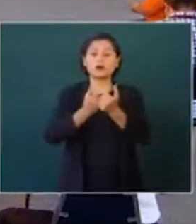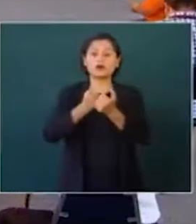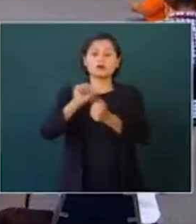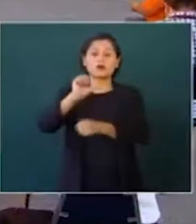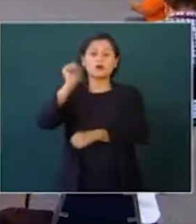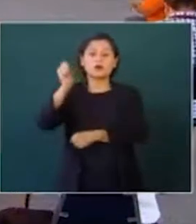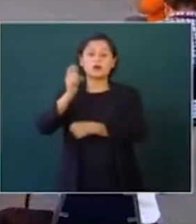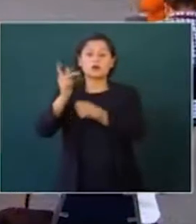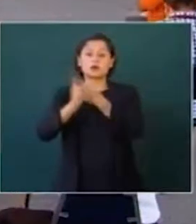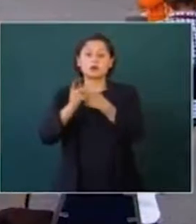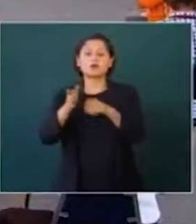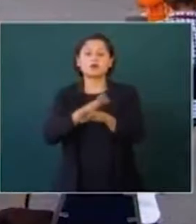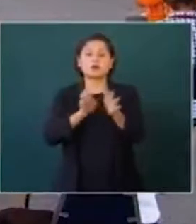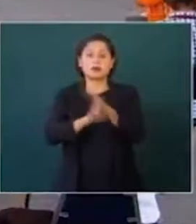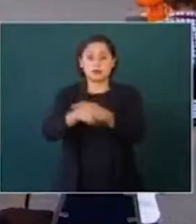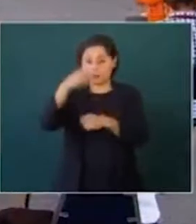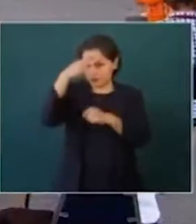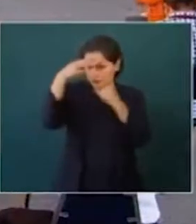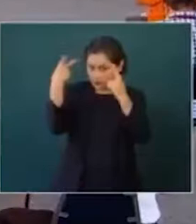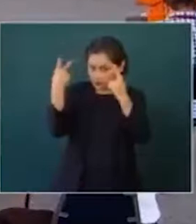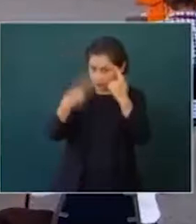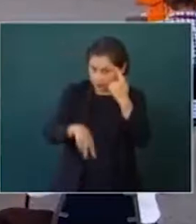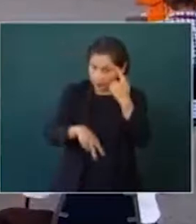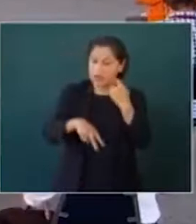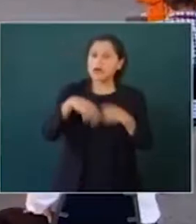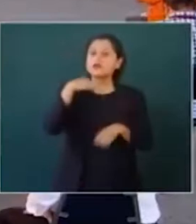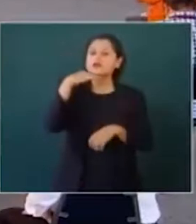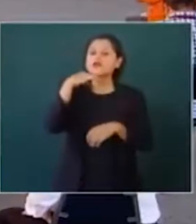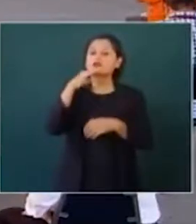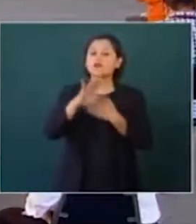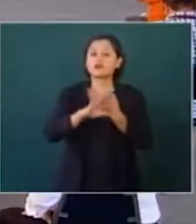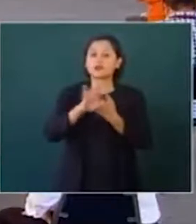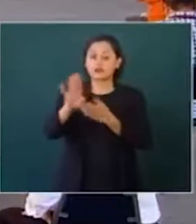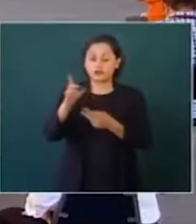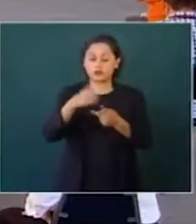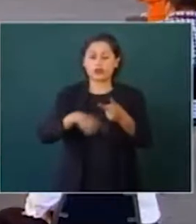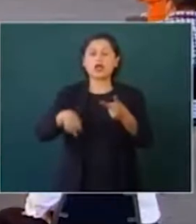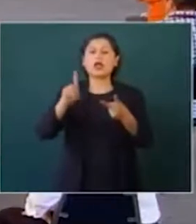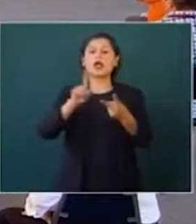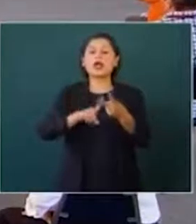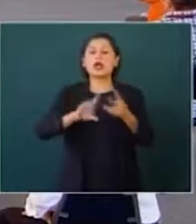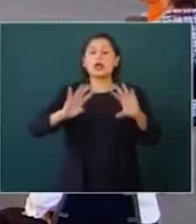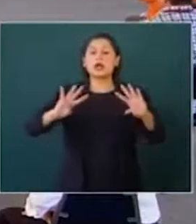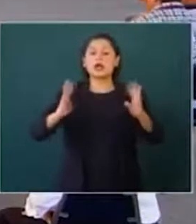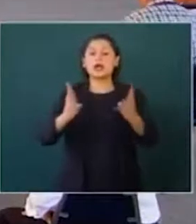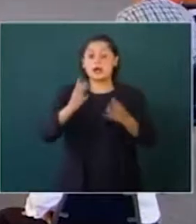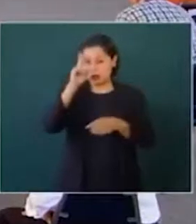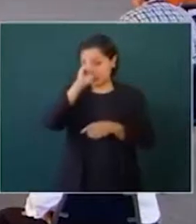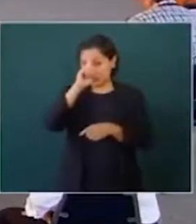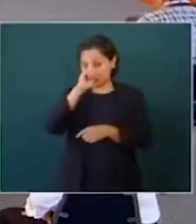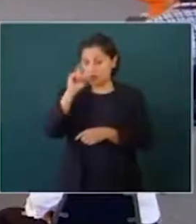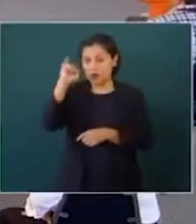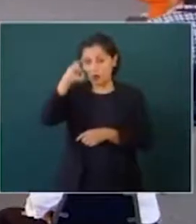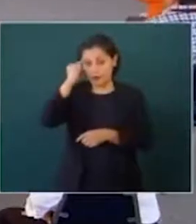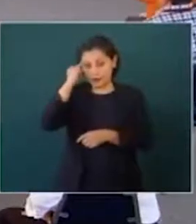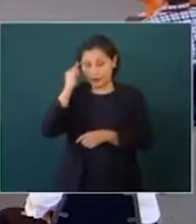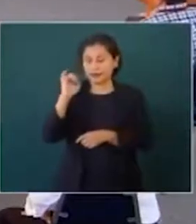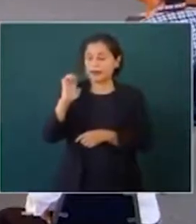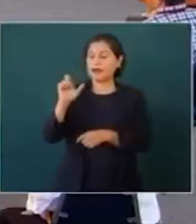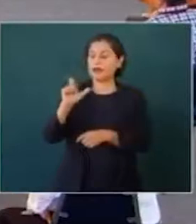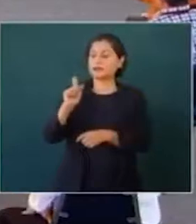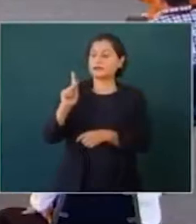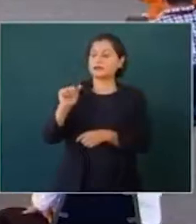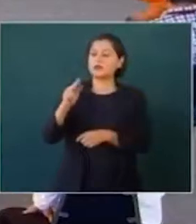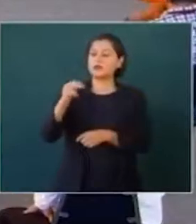Mexicanos contra la corrupción, como el Consejo Indígena de Espujil, como el Consejo